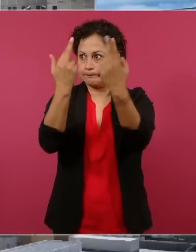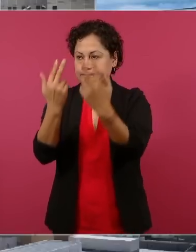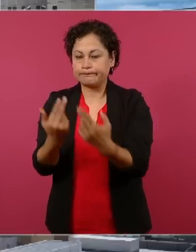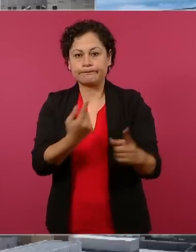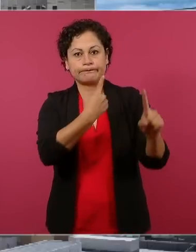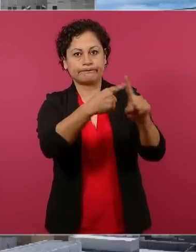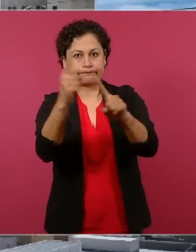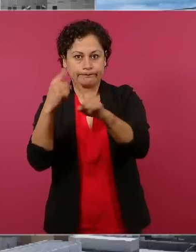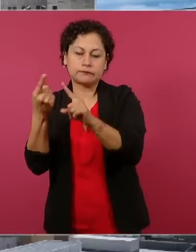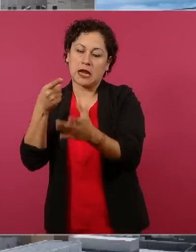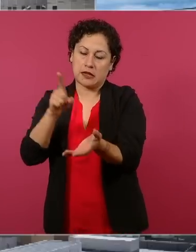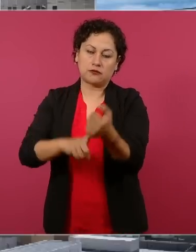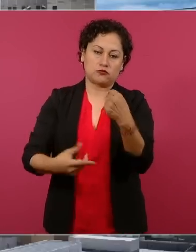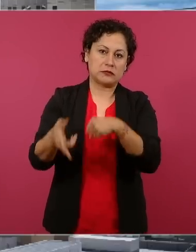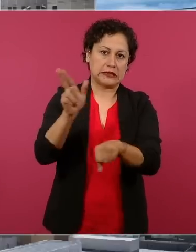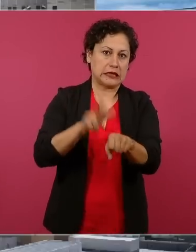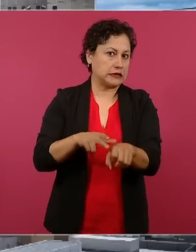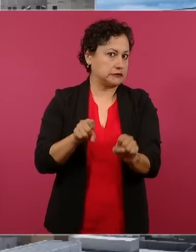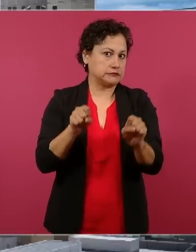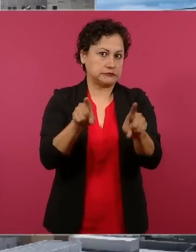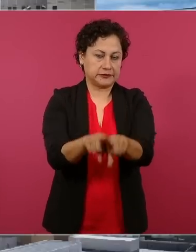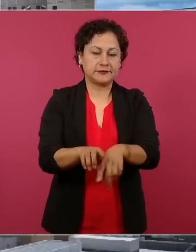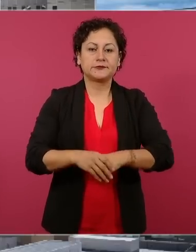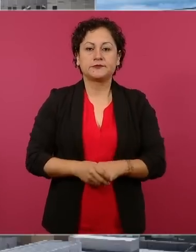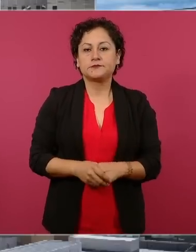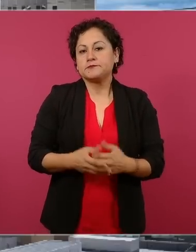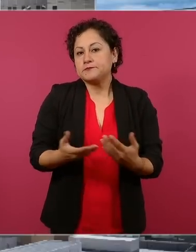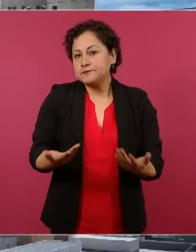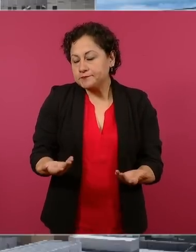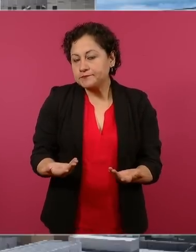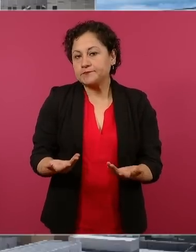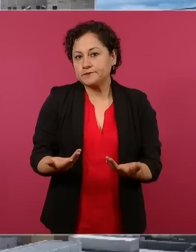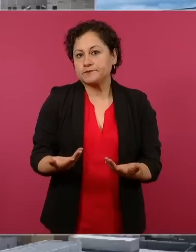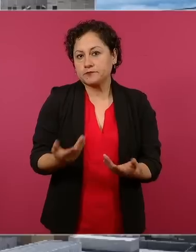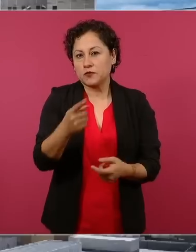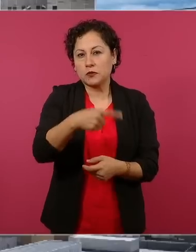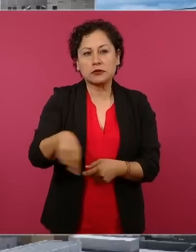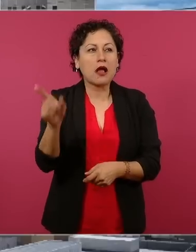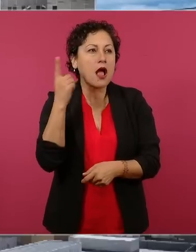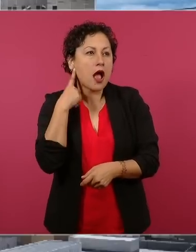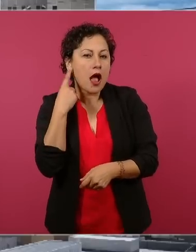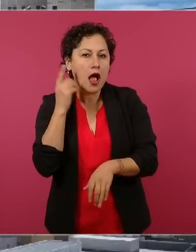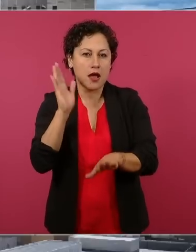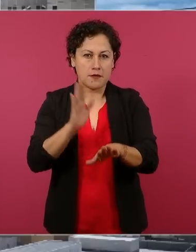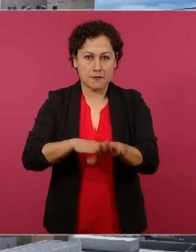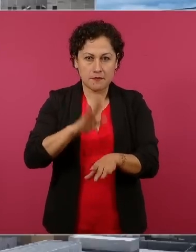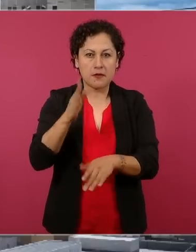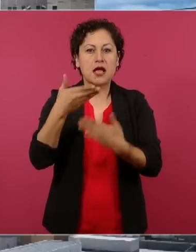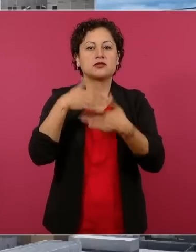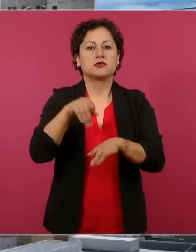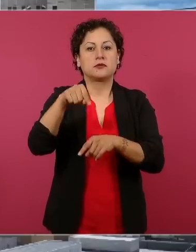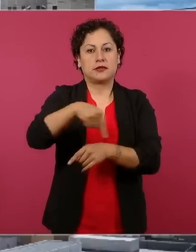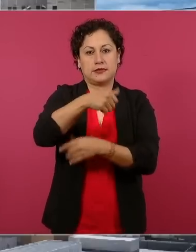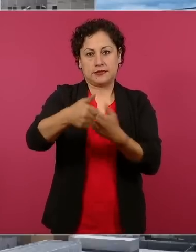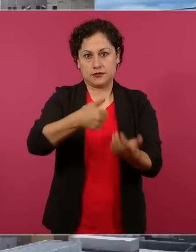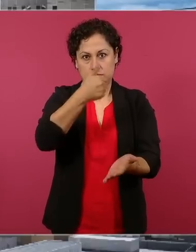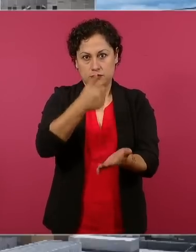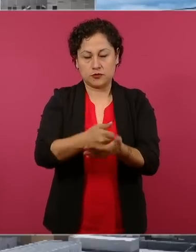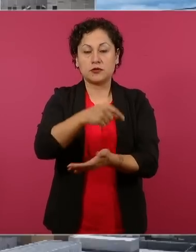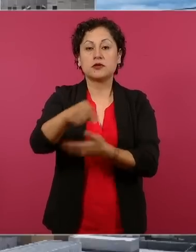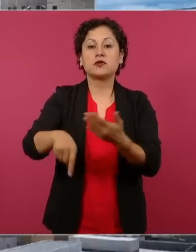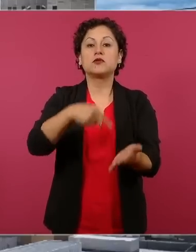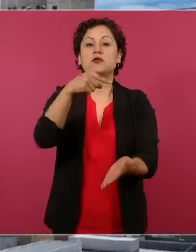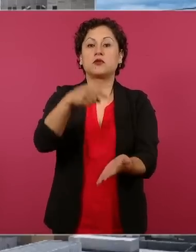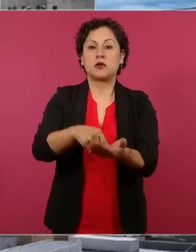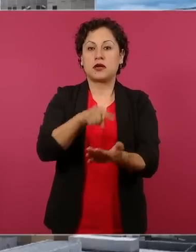los hospitales. Y el caso quizá más de los más conocidos aquí en la ciudad es el del Hospital General Regional